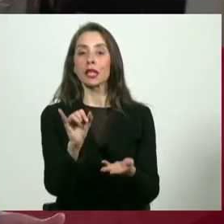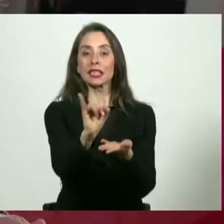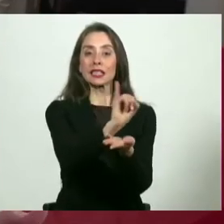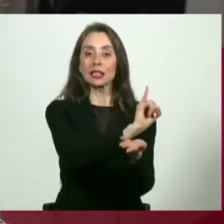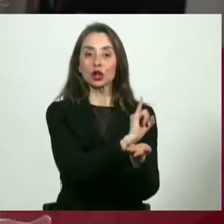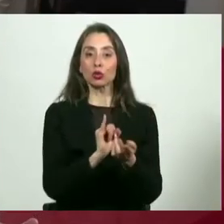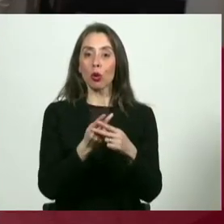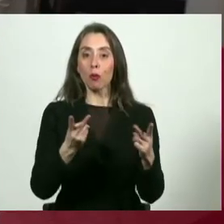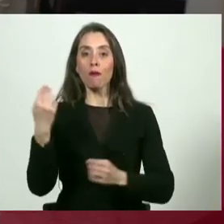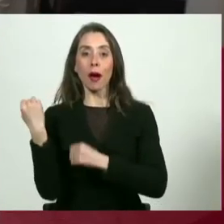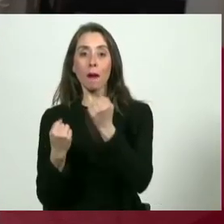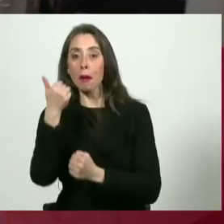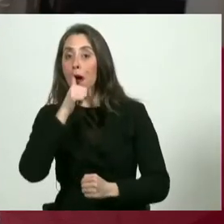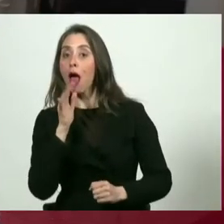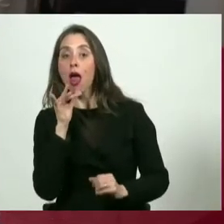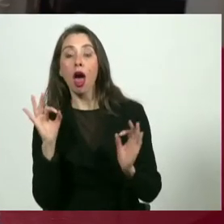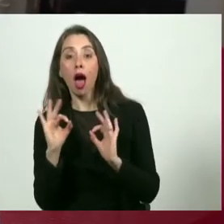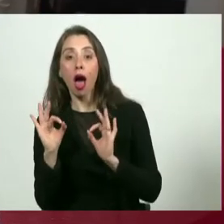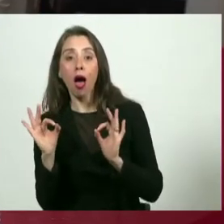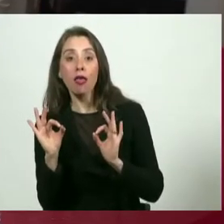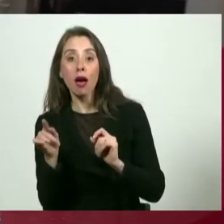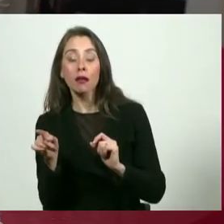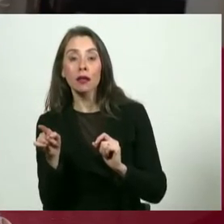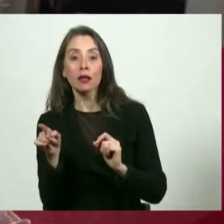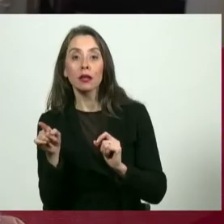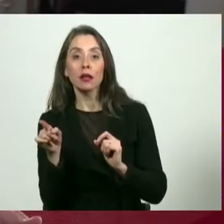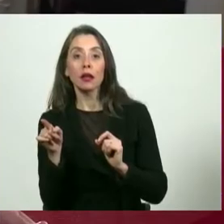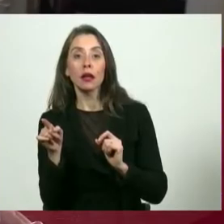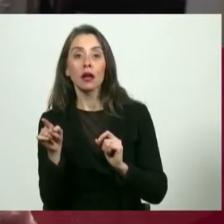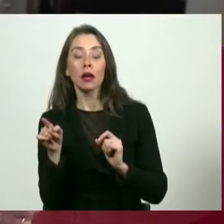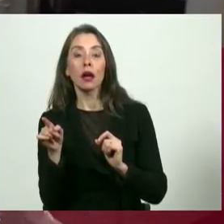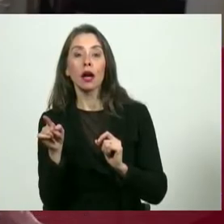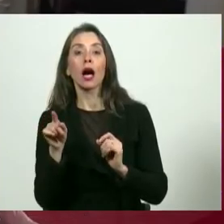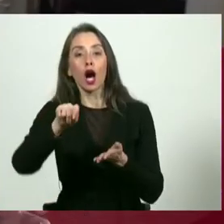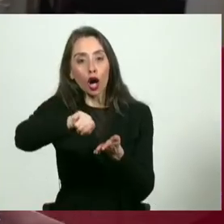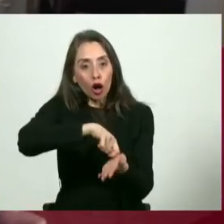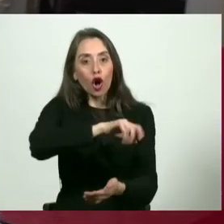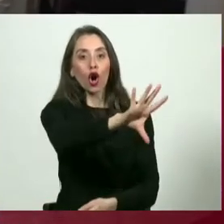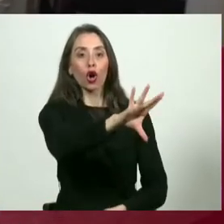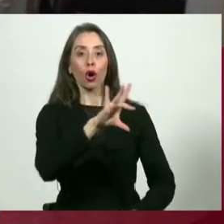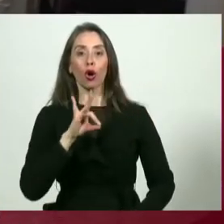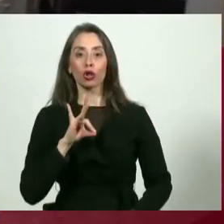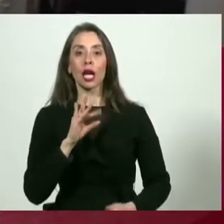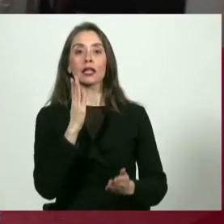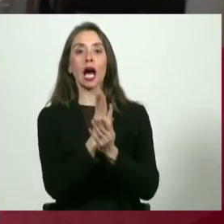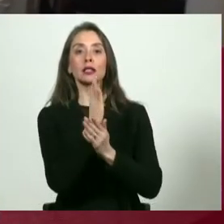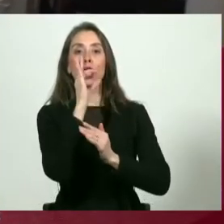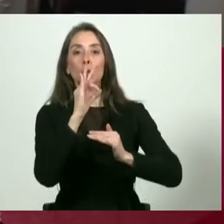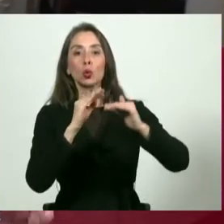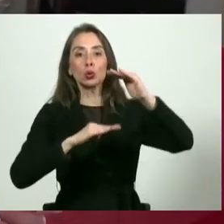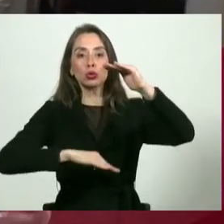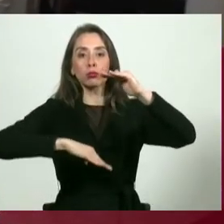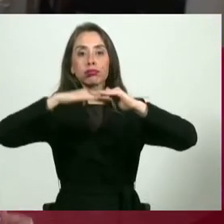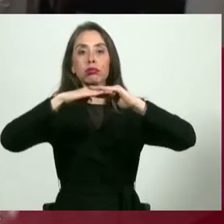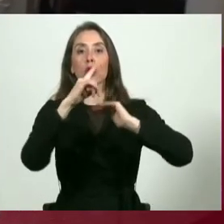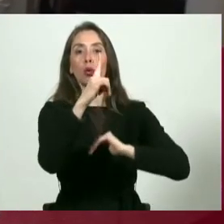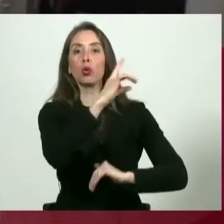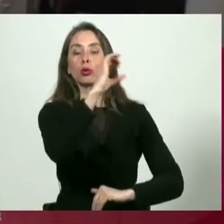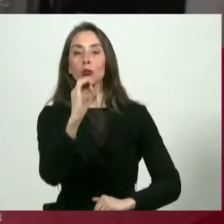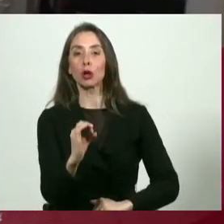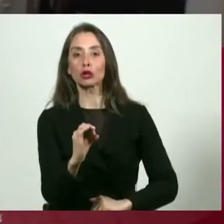con discapacidad, tal cual como lo indica la definición de la ley 20.422, ¿cierto? O aquellas